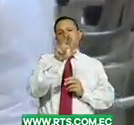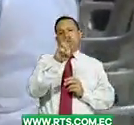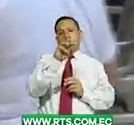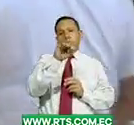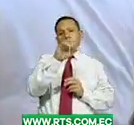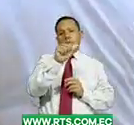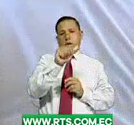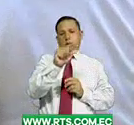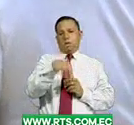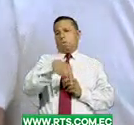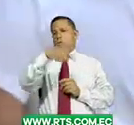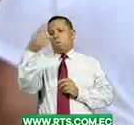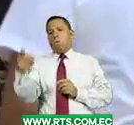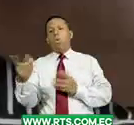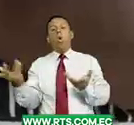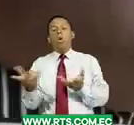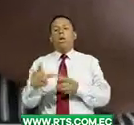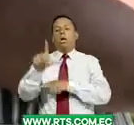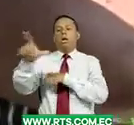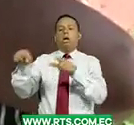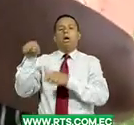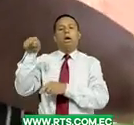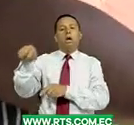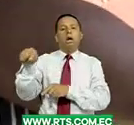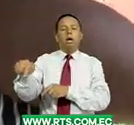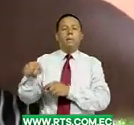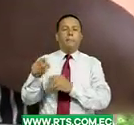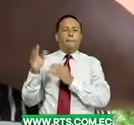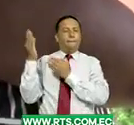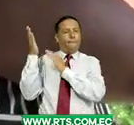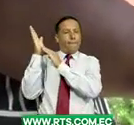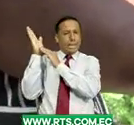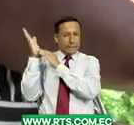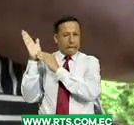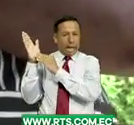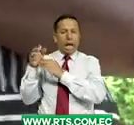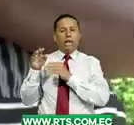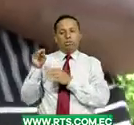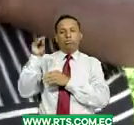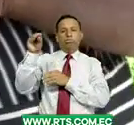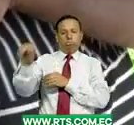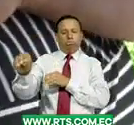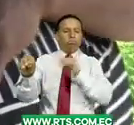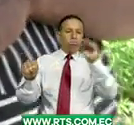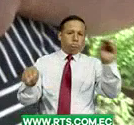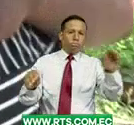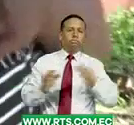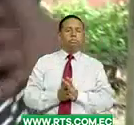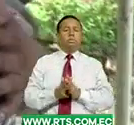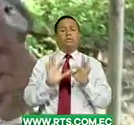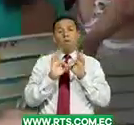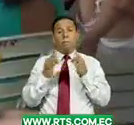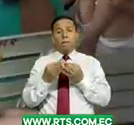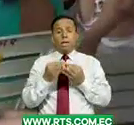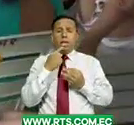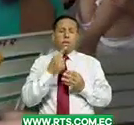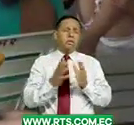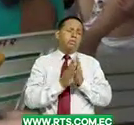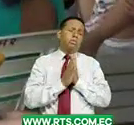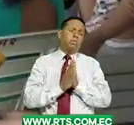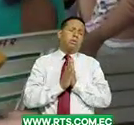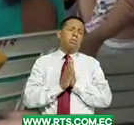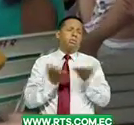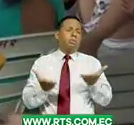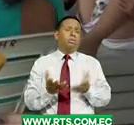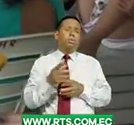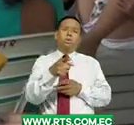barrio Agustín Romero de la parroquia Casacay en Pasaje. Sus familiares exigen se investigue la muerte. Por trabajar a sus